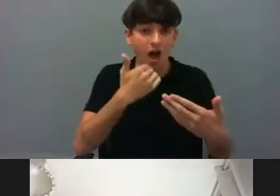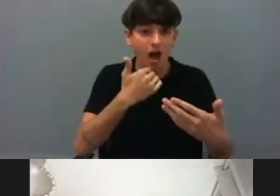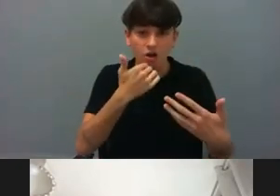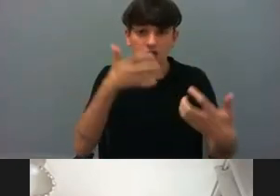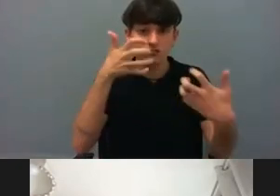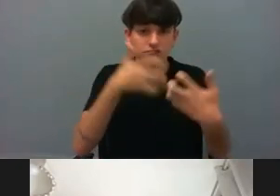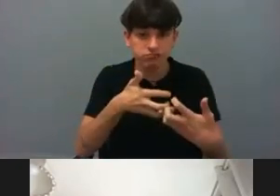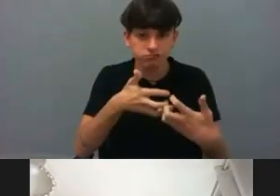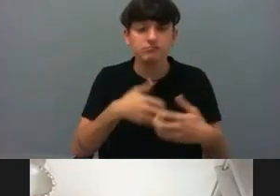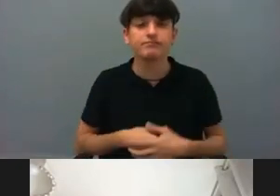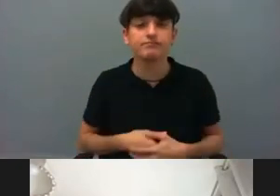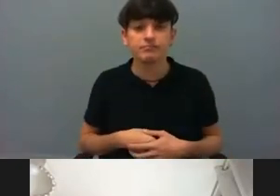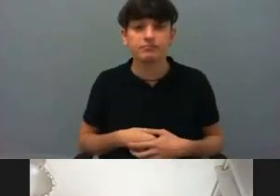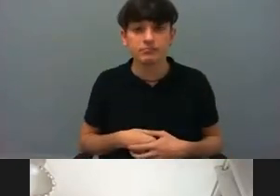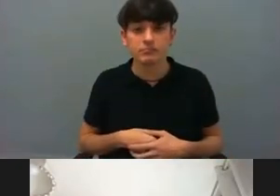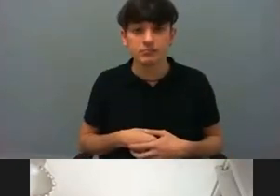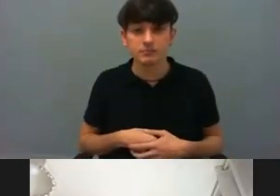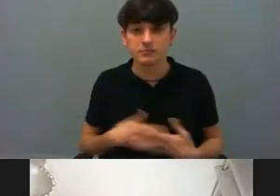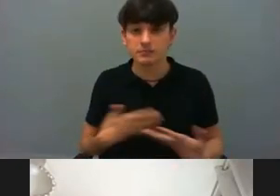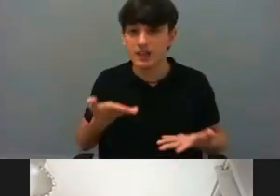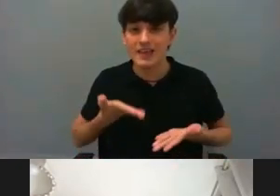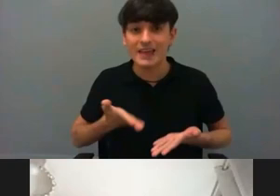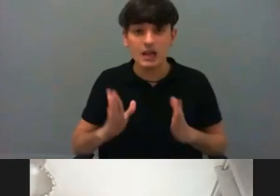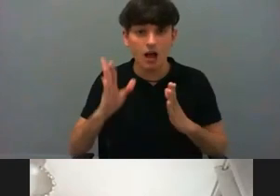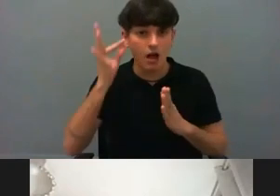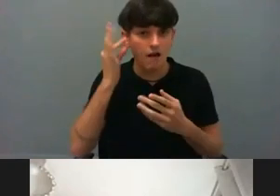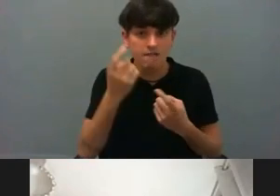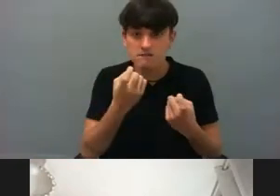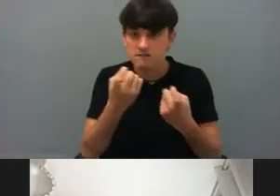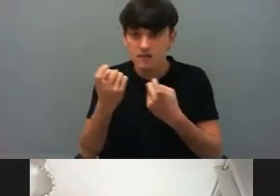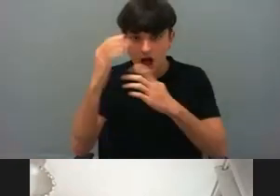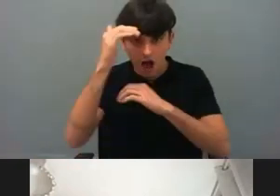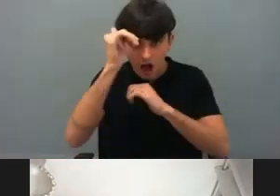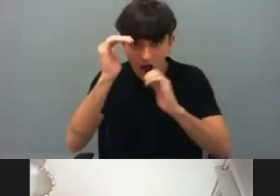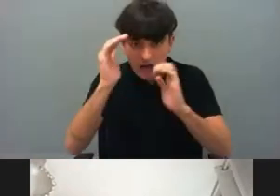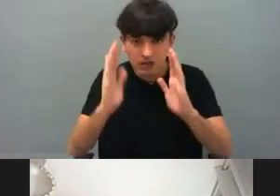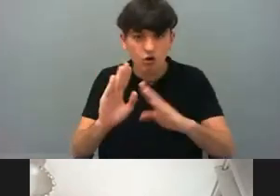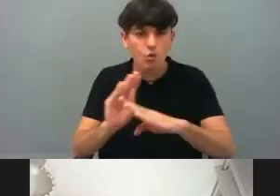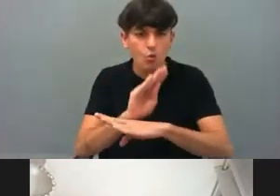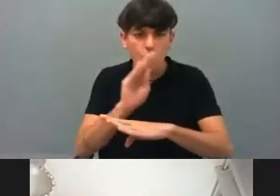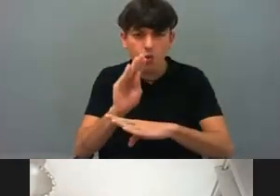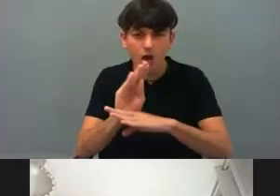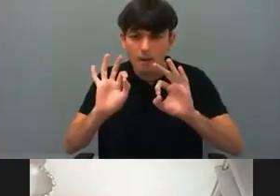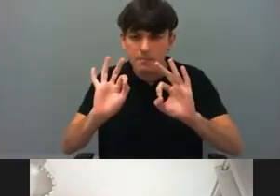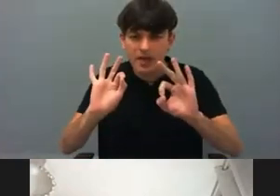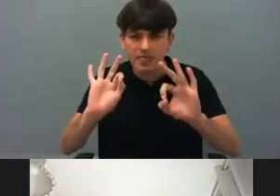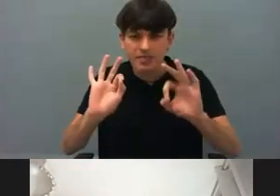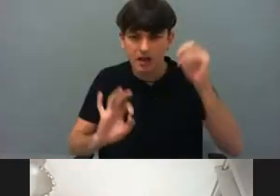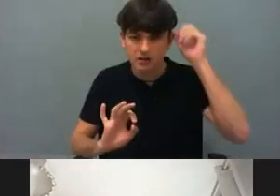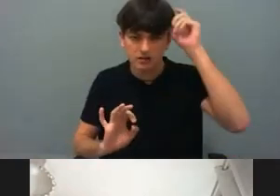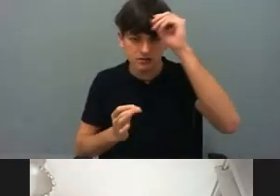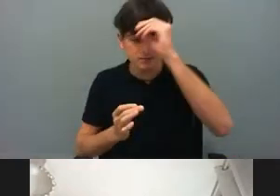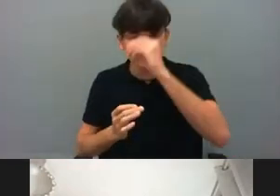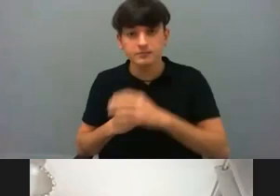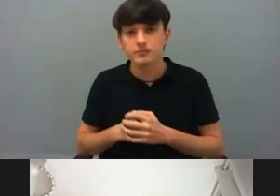que desde un primer momento nuestra hija necesite de una atención y unos cuidados muy especiales.